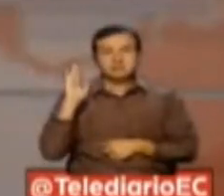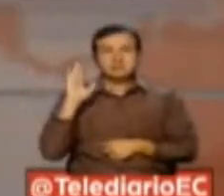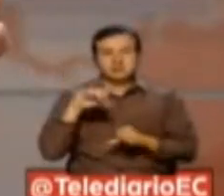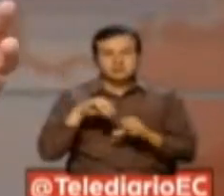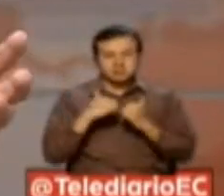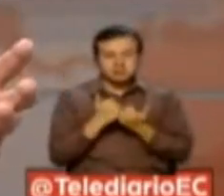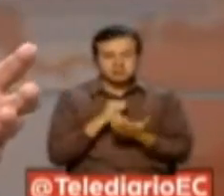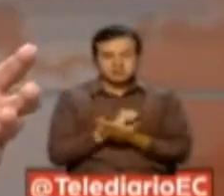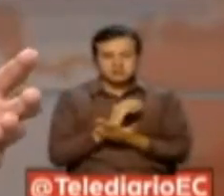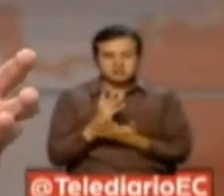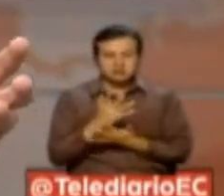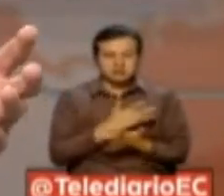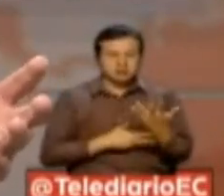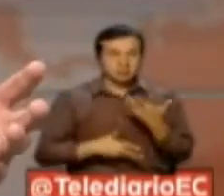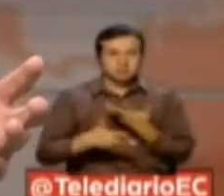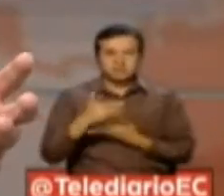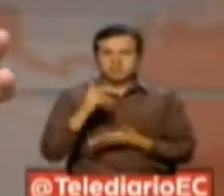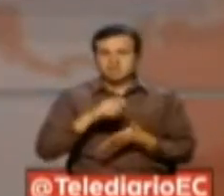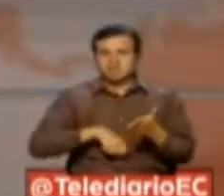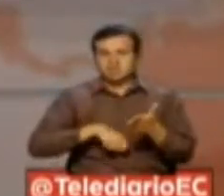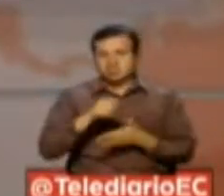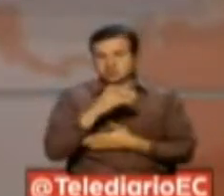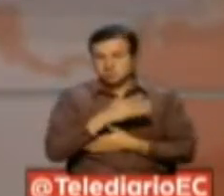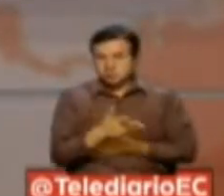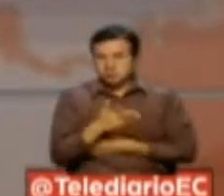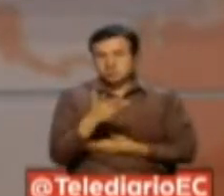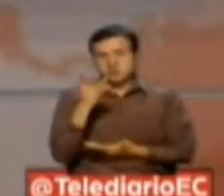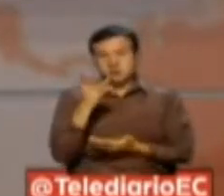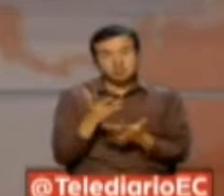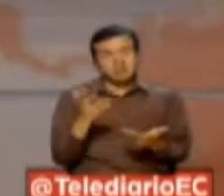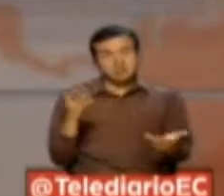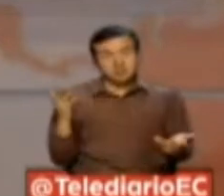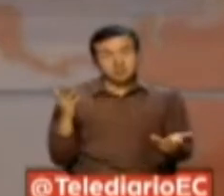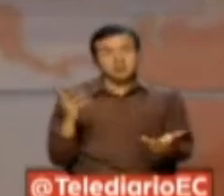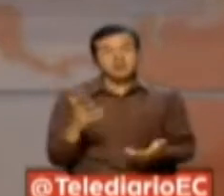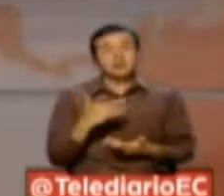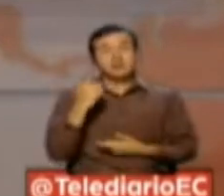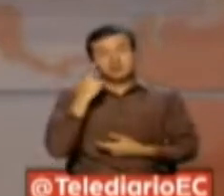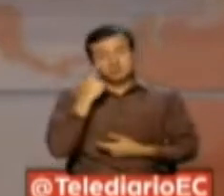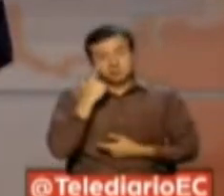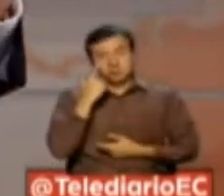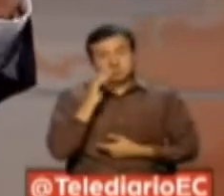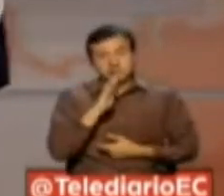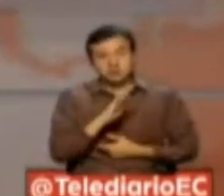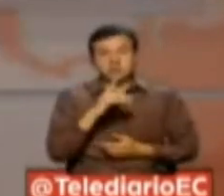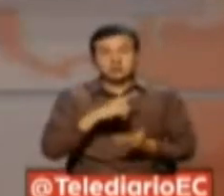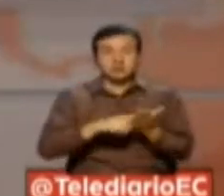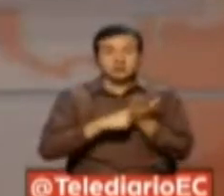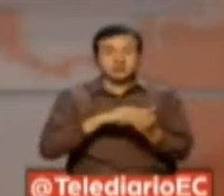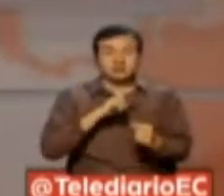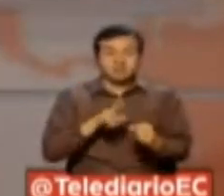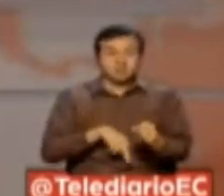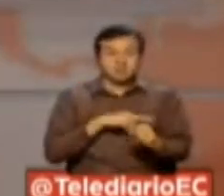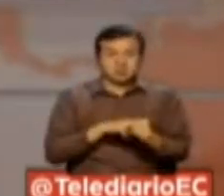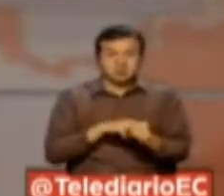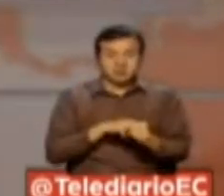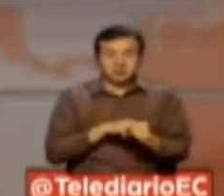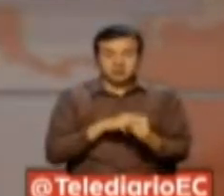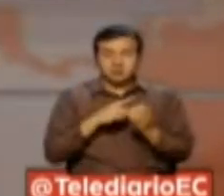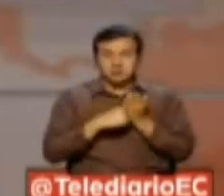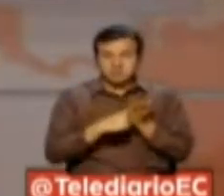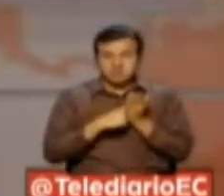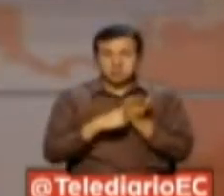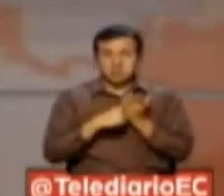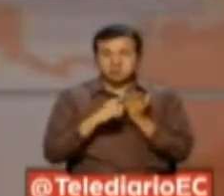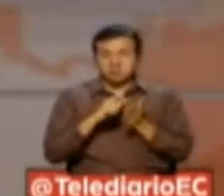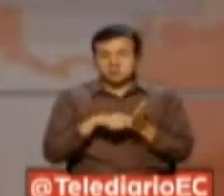de la asamblea que fácilmente le podía aprobar seguramente era para evitar el debate nacional que